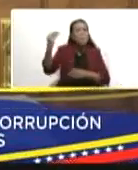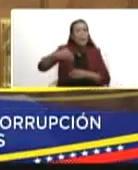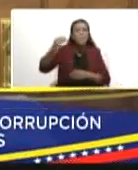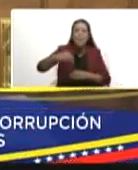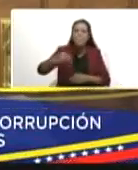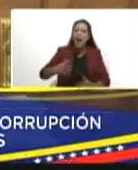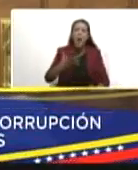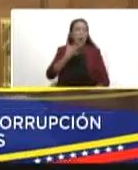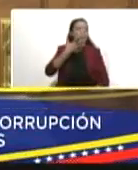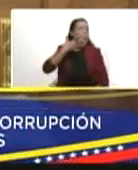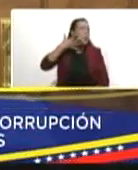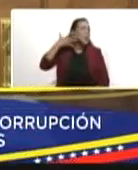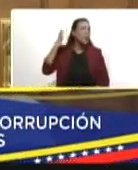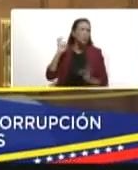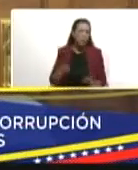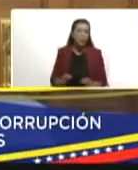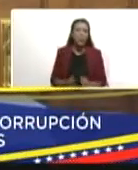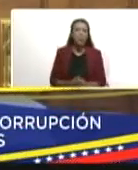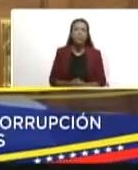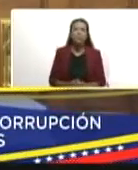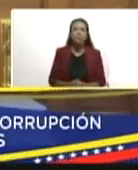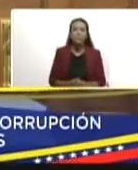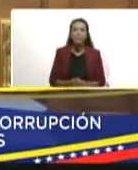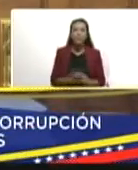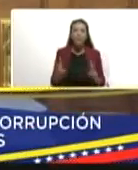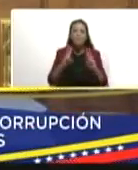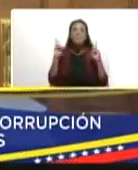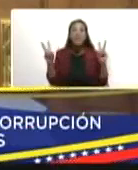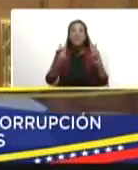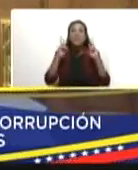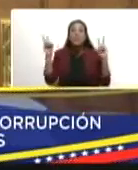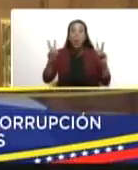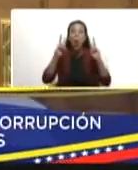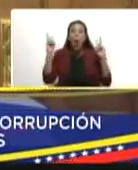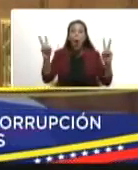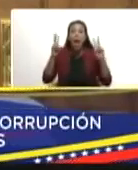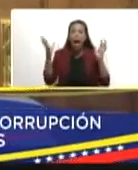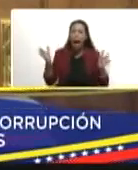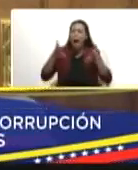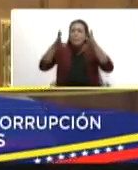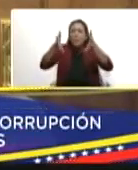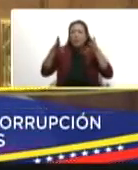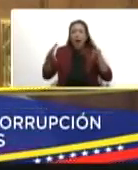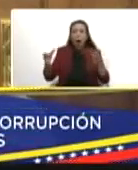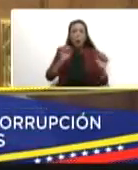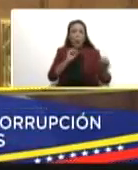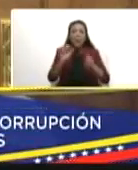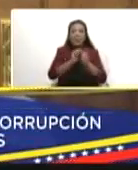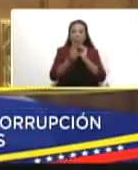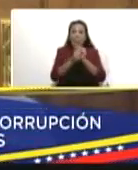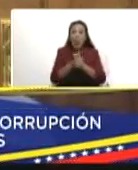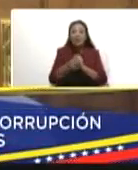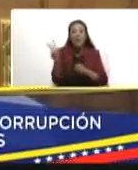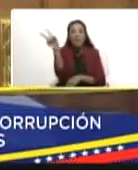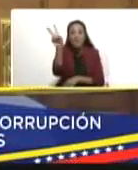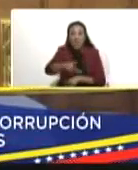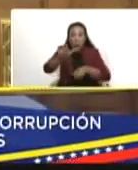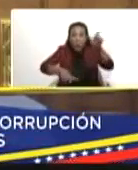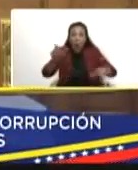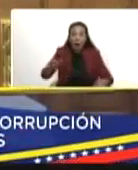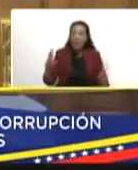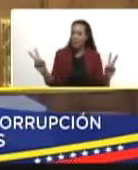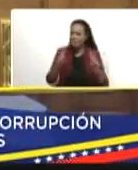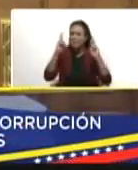llenando de orgullo ha sido una décima meta que nos hemos planteado apoyar al movimiento deportivo Nacional para